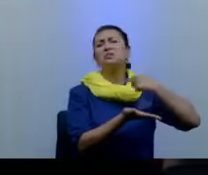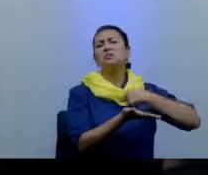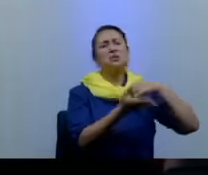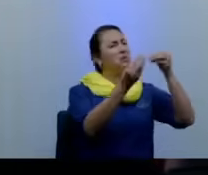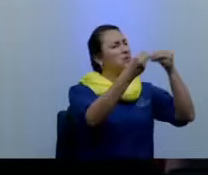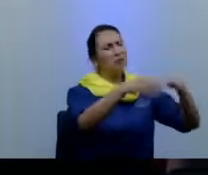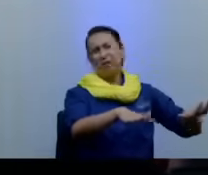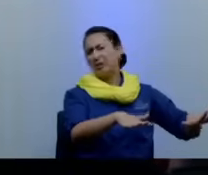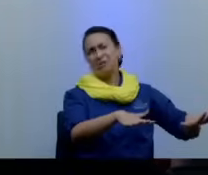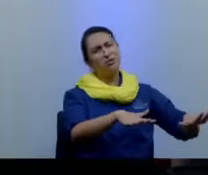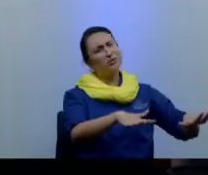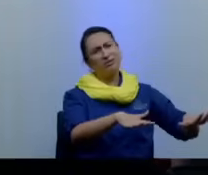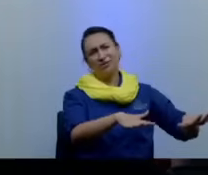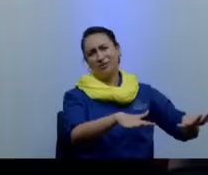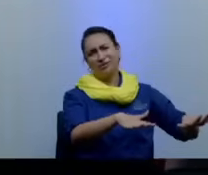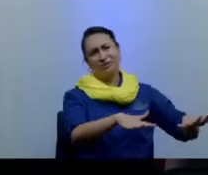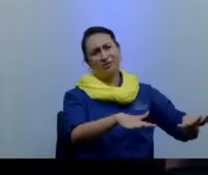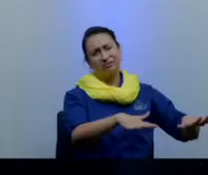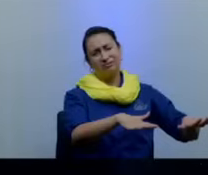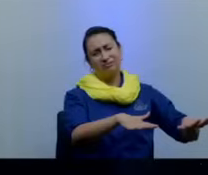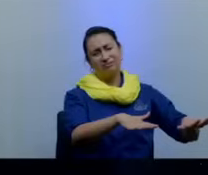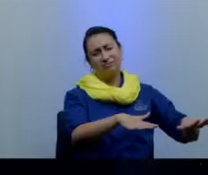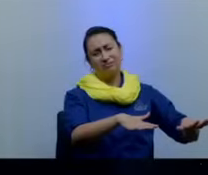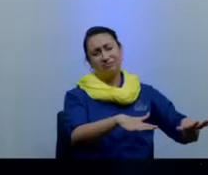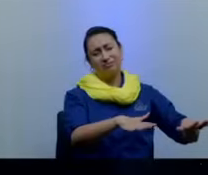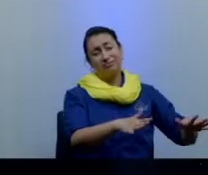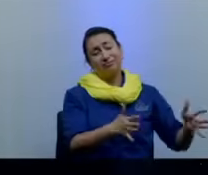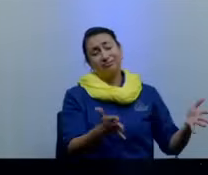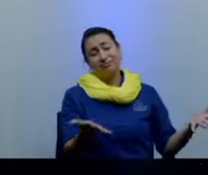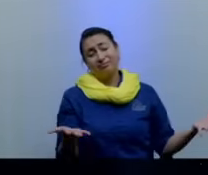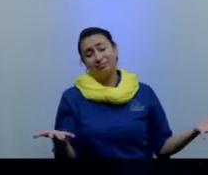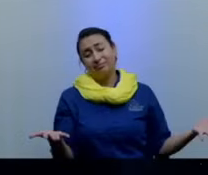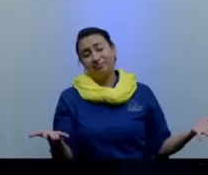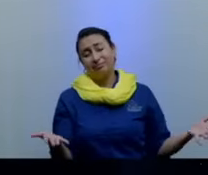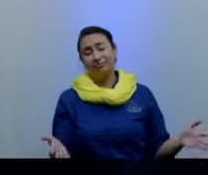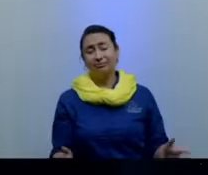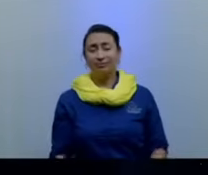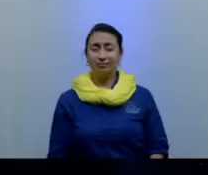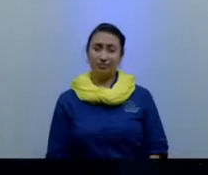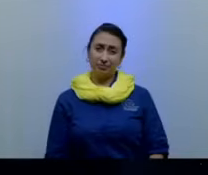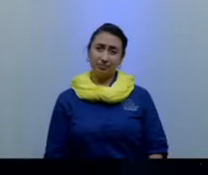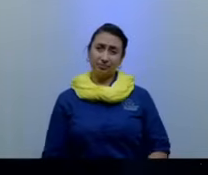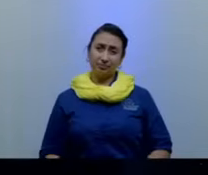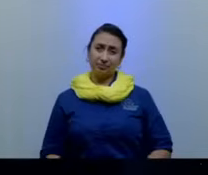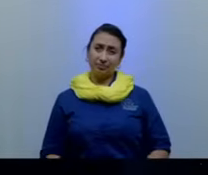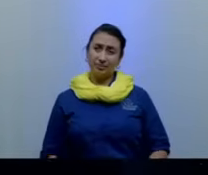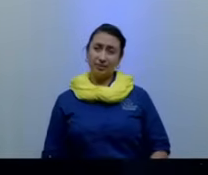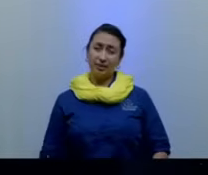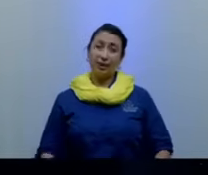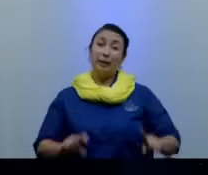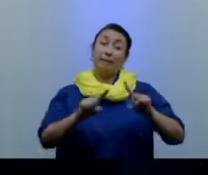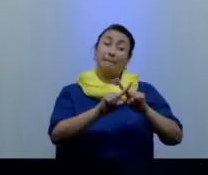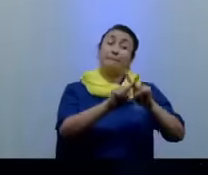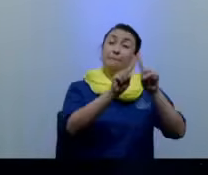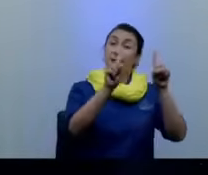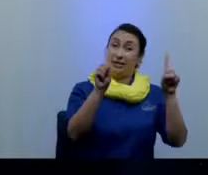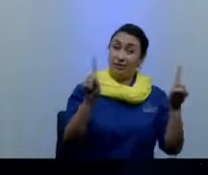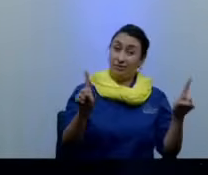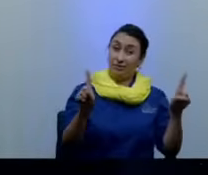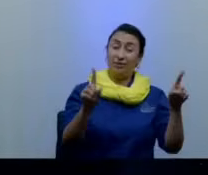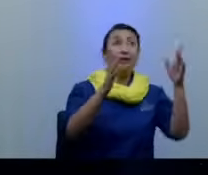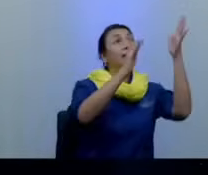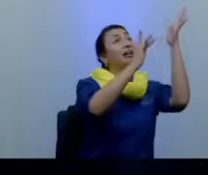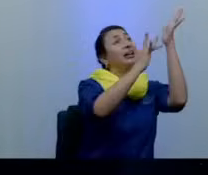Y entendemos que no hay justo, ni aún uno, solo Jesús. Pero como Él murió por